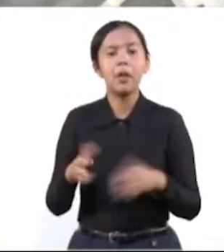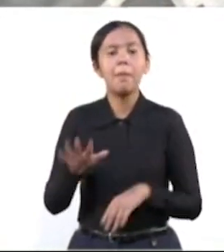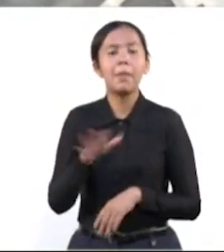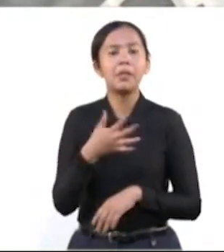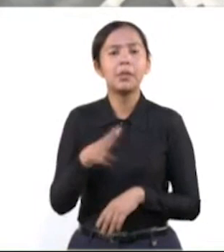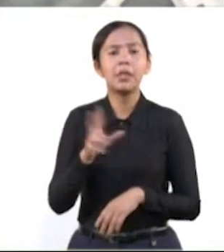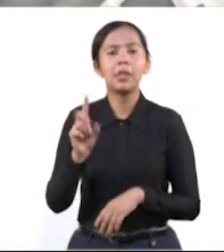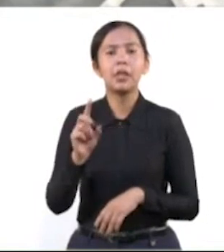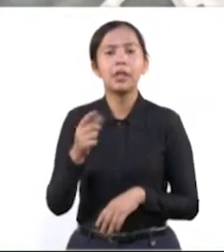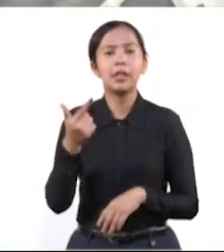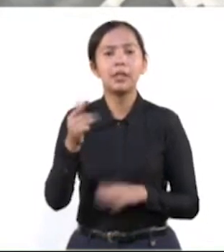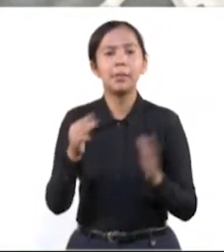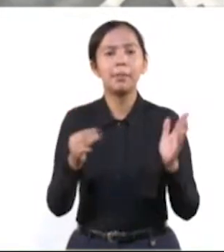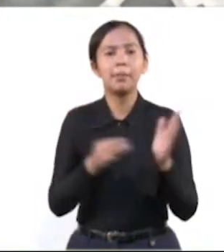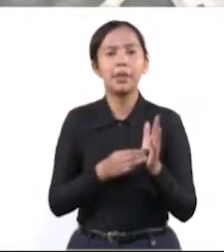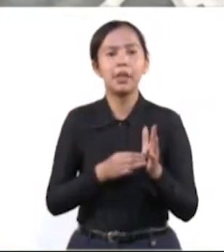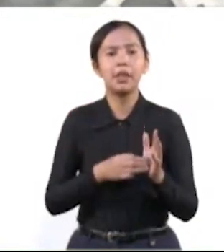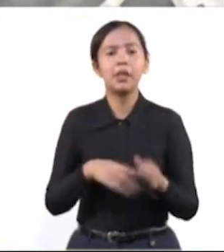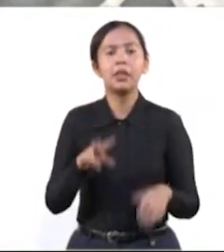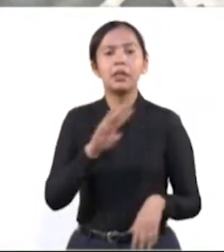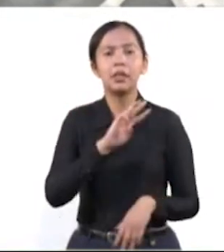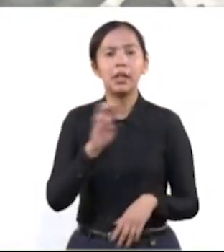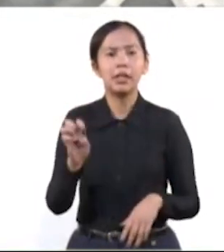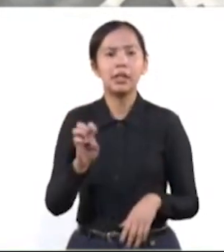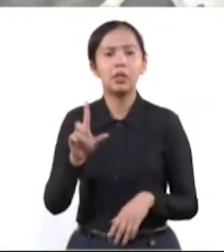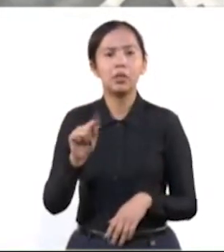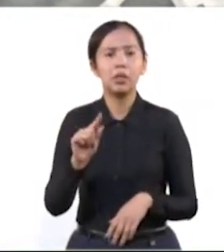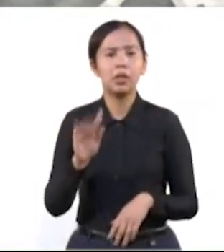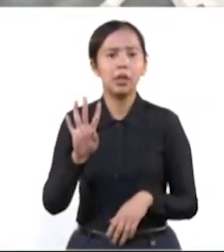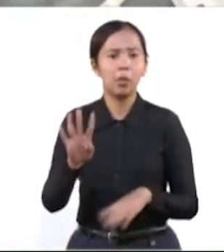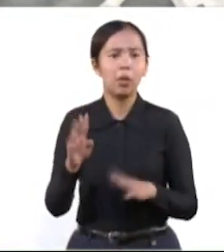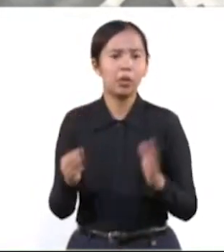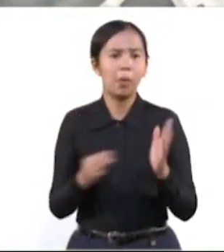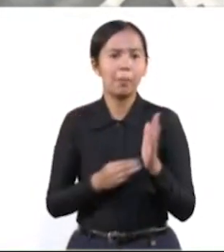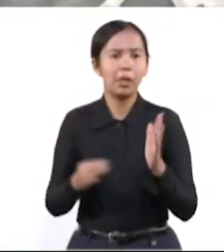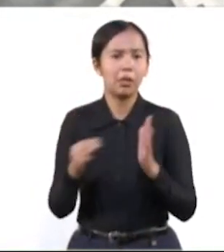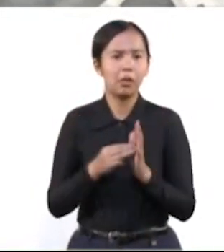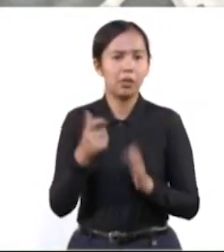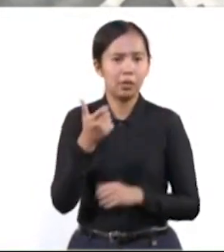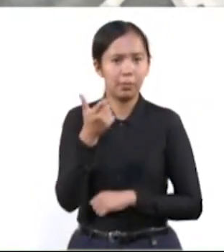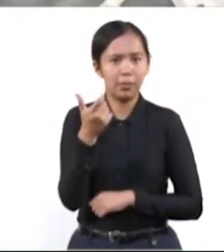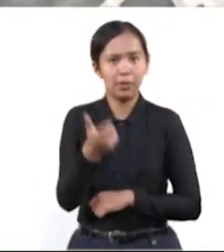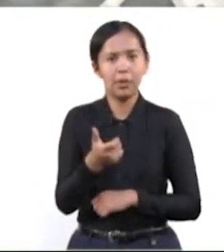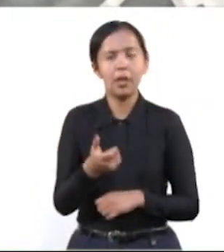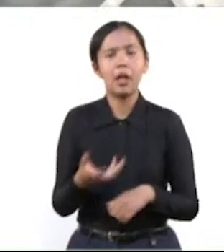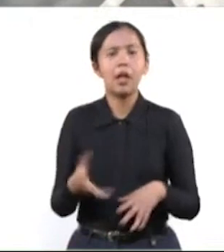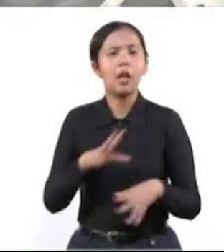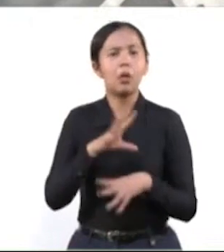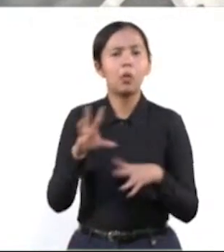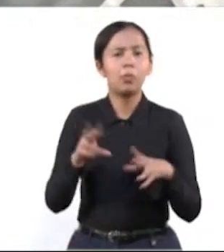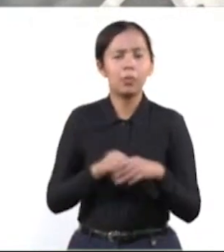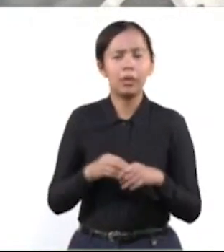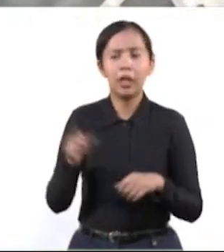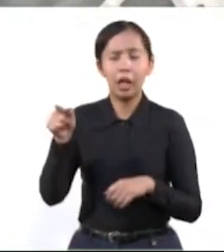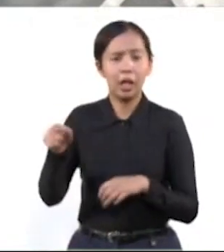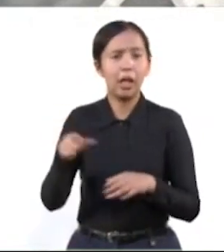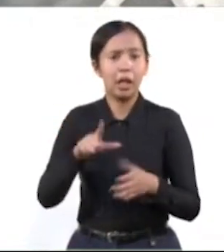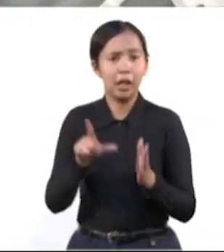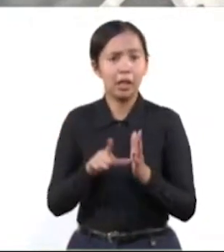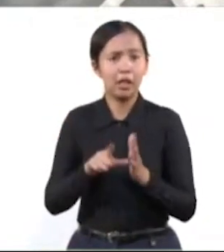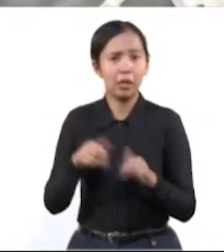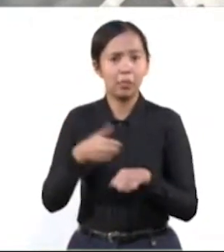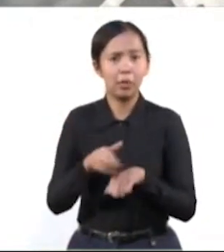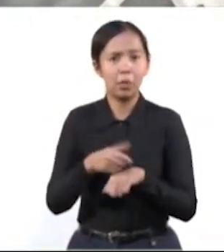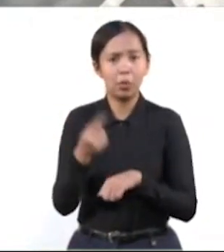37.374 millones de pesos, que incluye la renovación total de la línea 1,